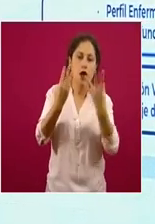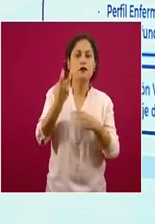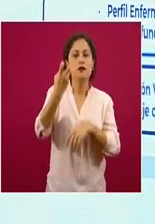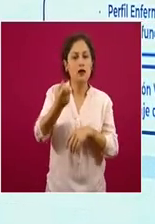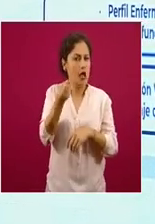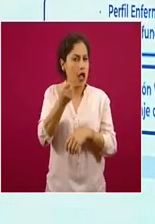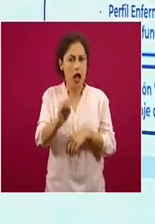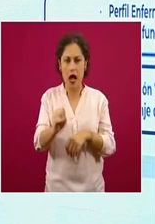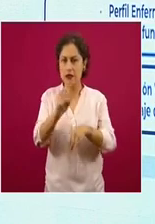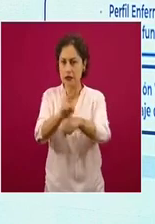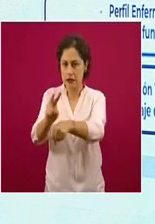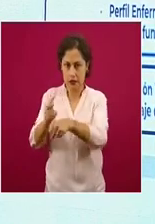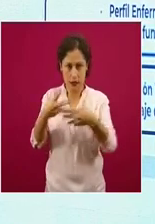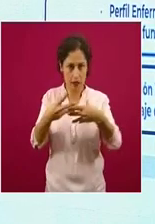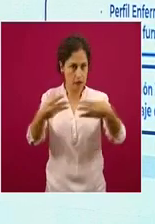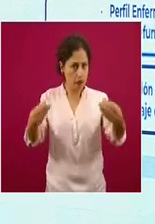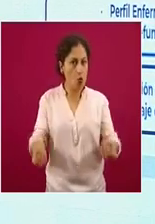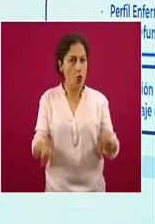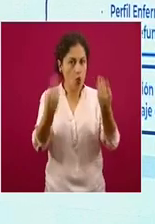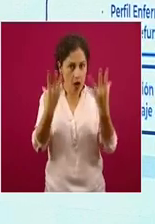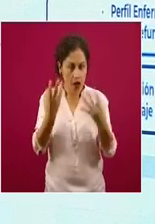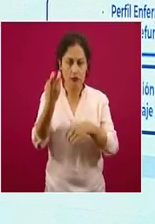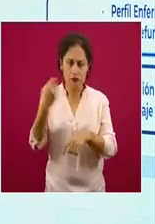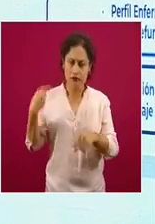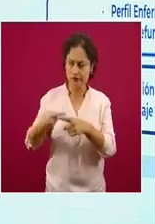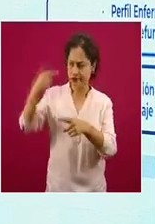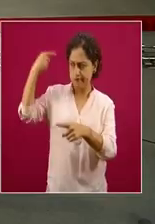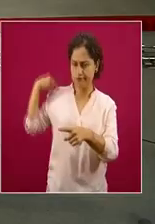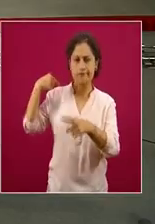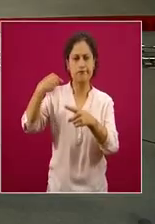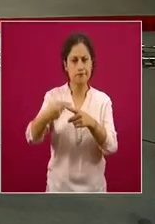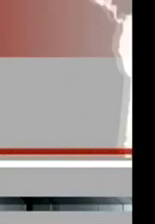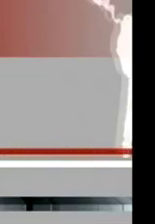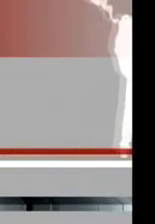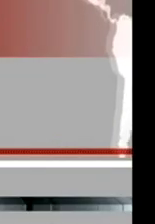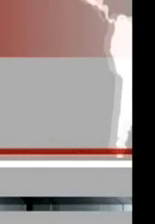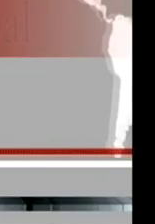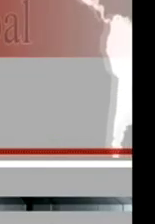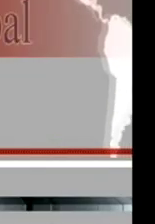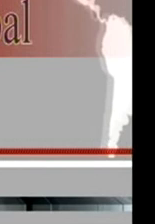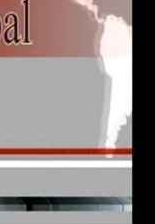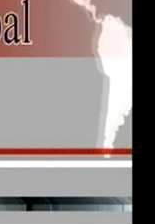funcionado y sigue funcionando una parte importante de la vigilancia epidemiológica.